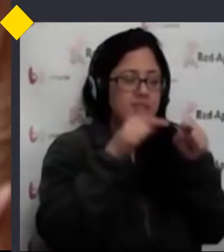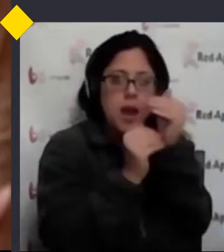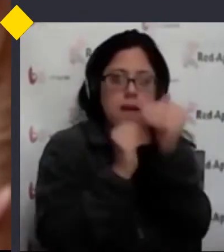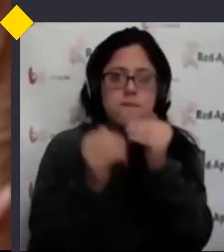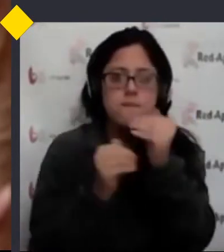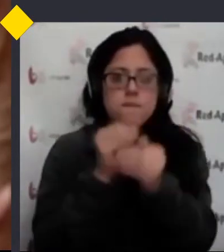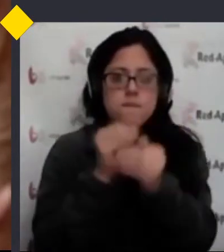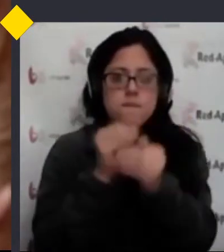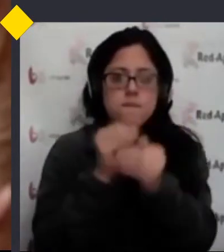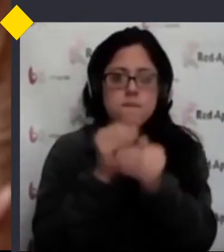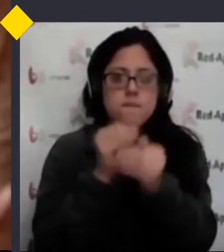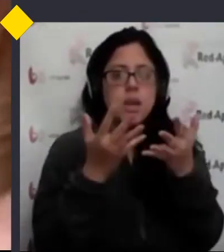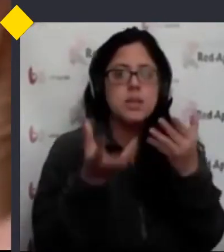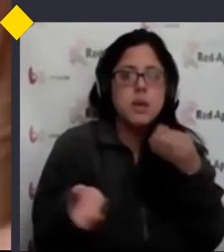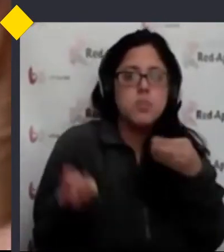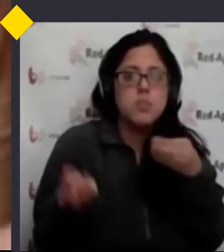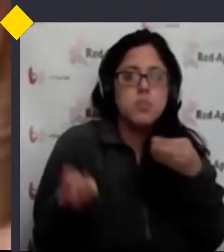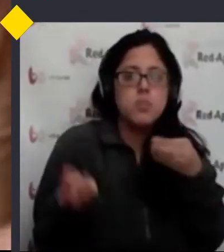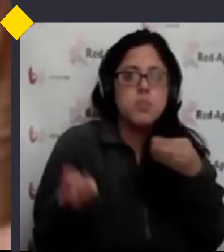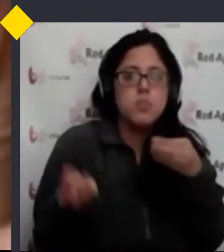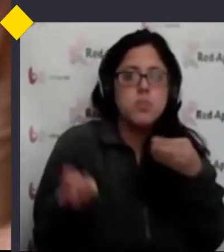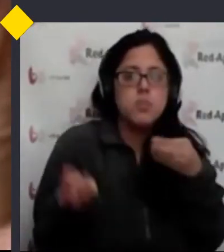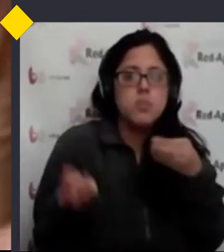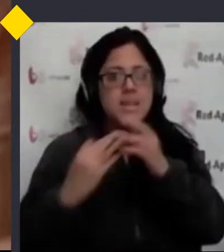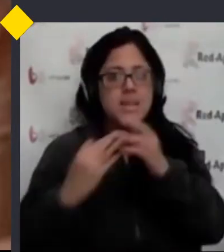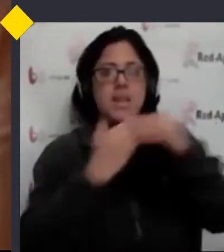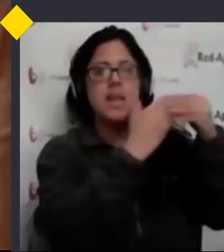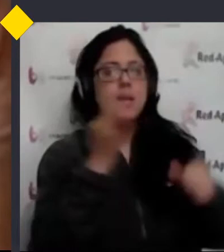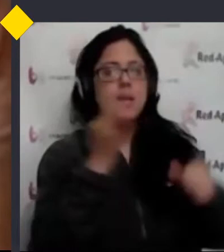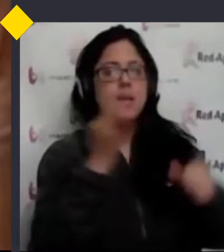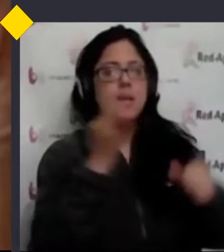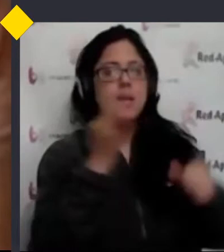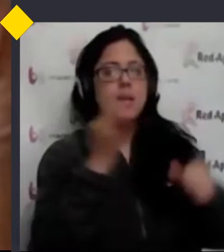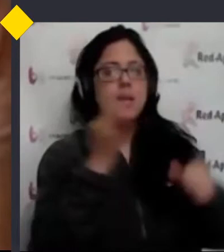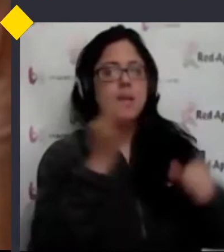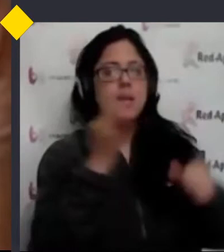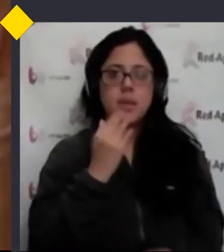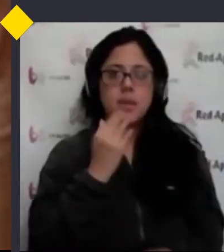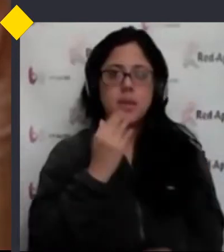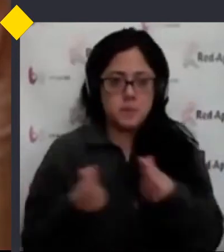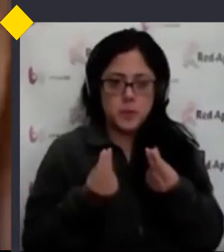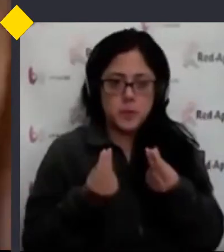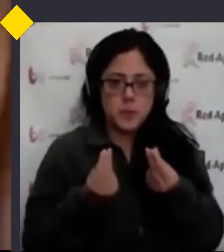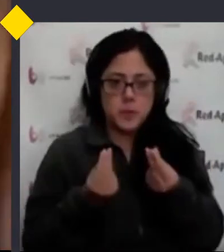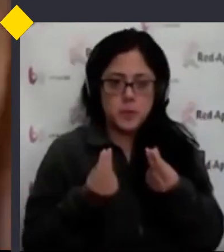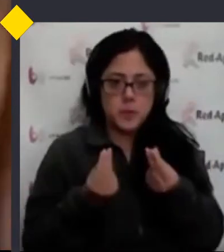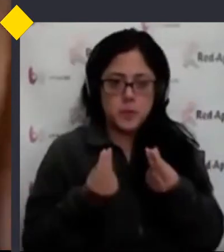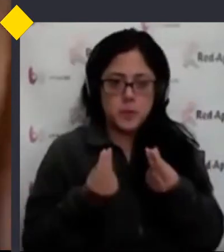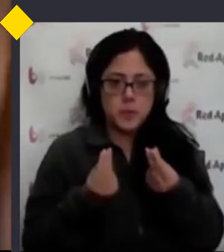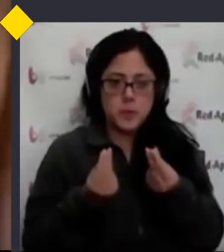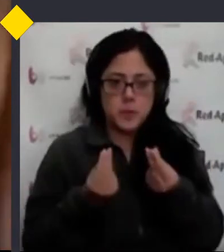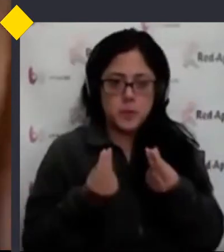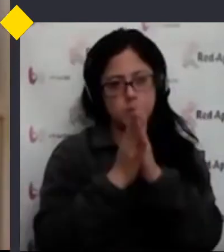de empresas lideradas por mujeres, empresas cuyo capital viene desde las mujeres? Me gustaría escuchar tu opinión.